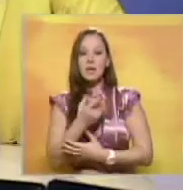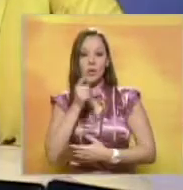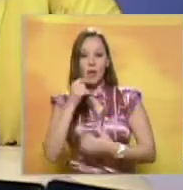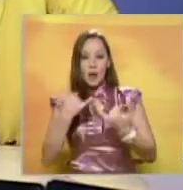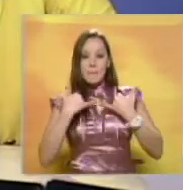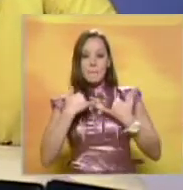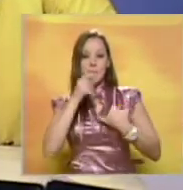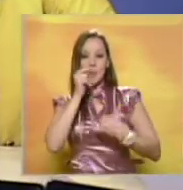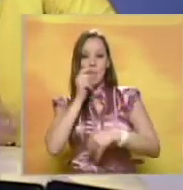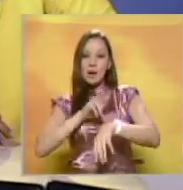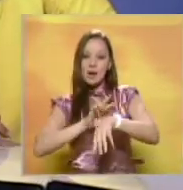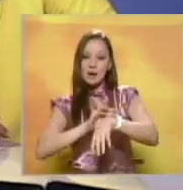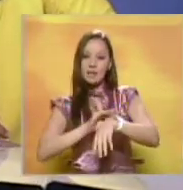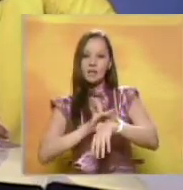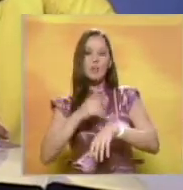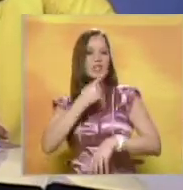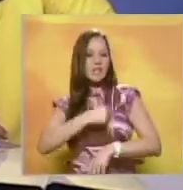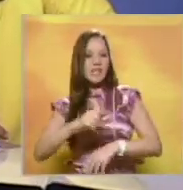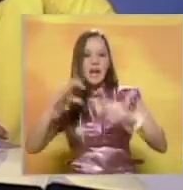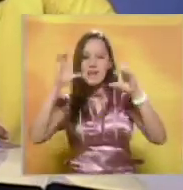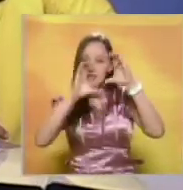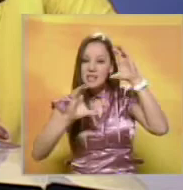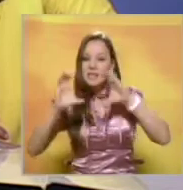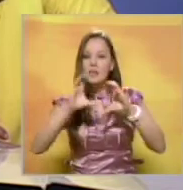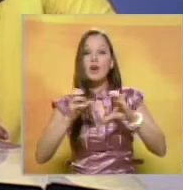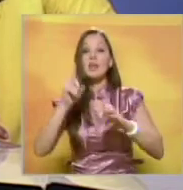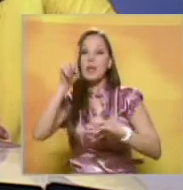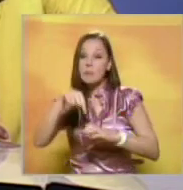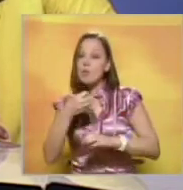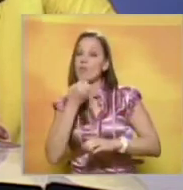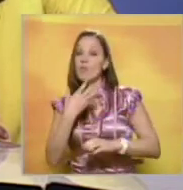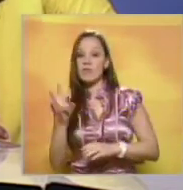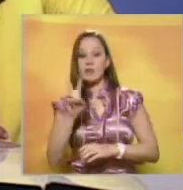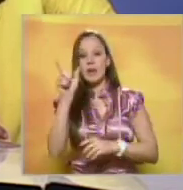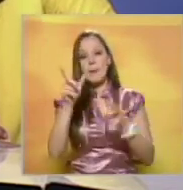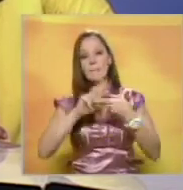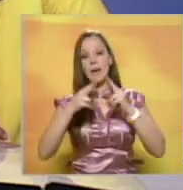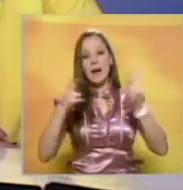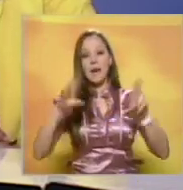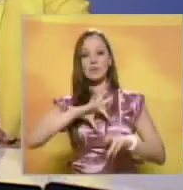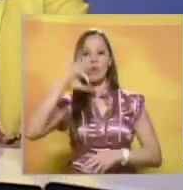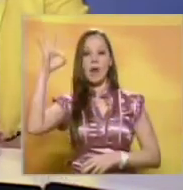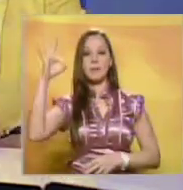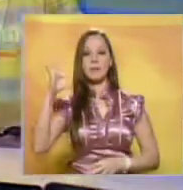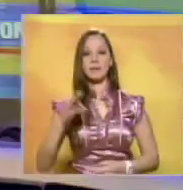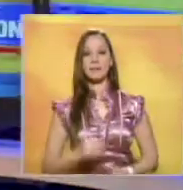tenía, no solamente como científico, sino como un buen venezolano. Paz a su alma.